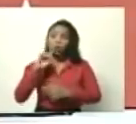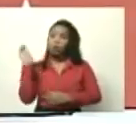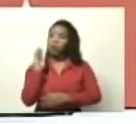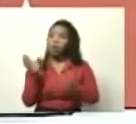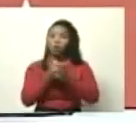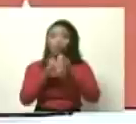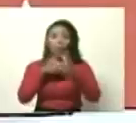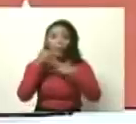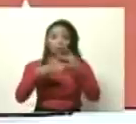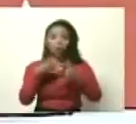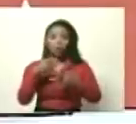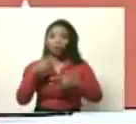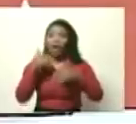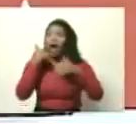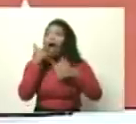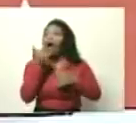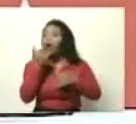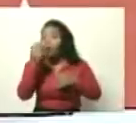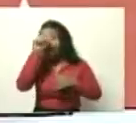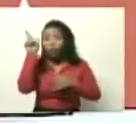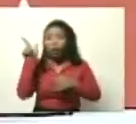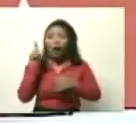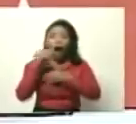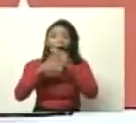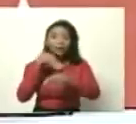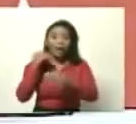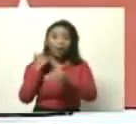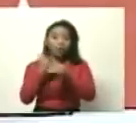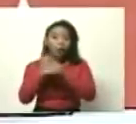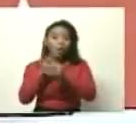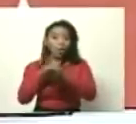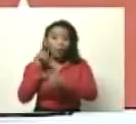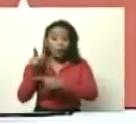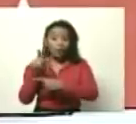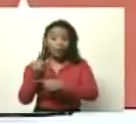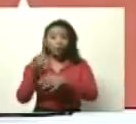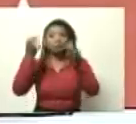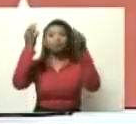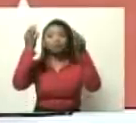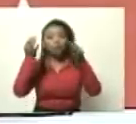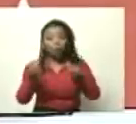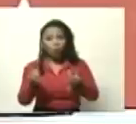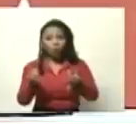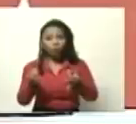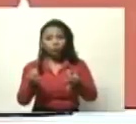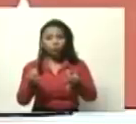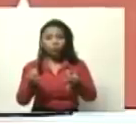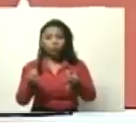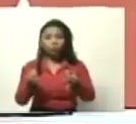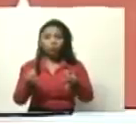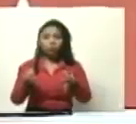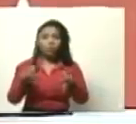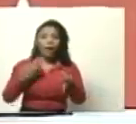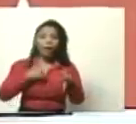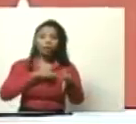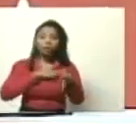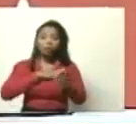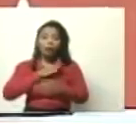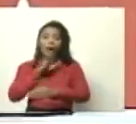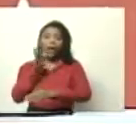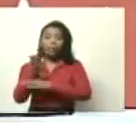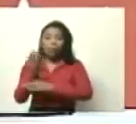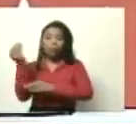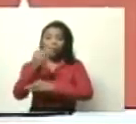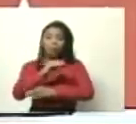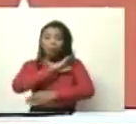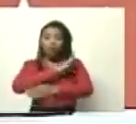partido, la recibimos. Si alguien del PSUV incurre en eso, ten la seguridad que nosotros iríamos con más